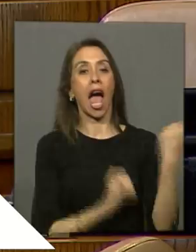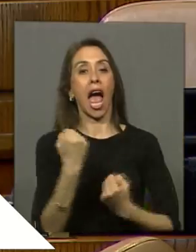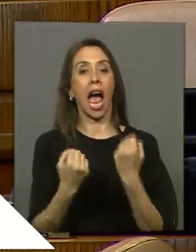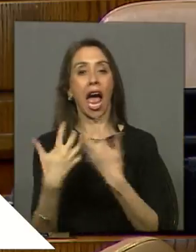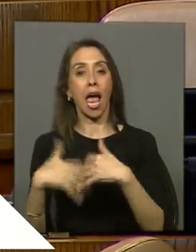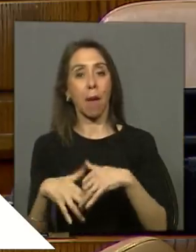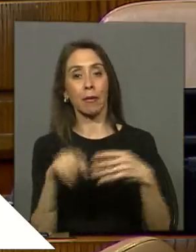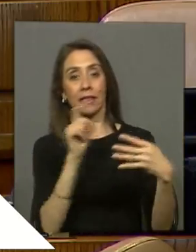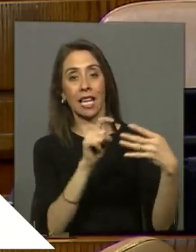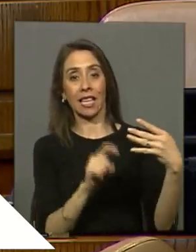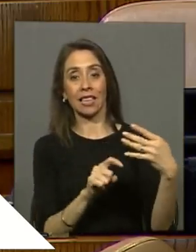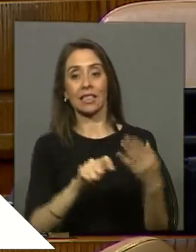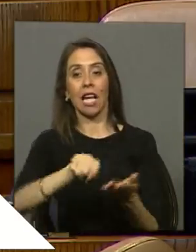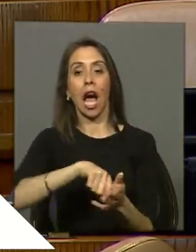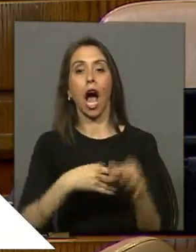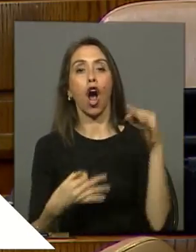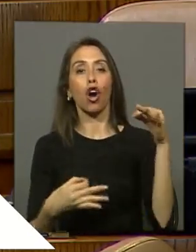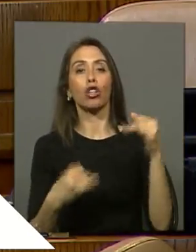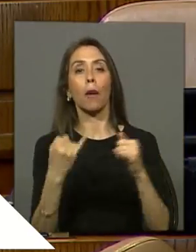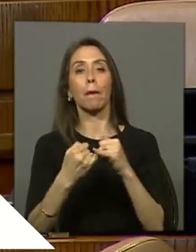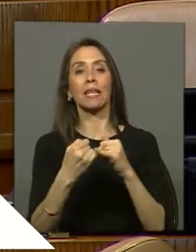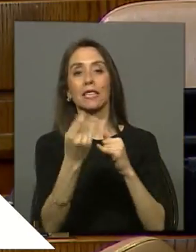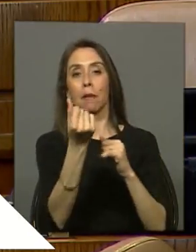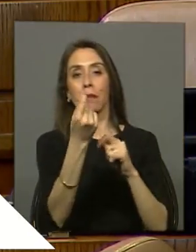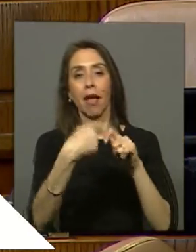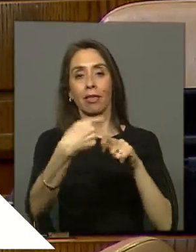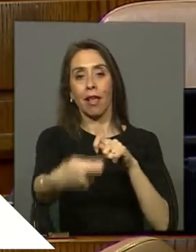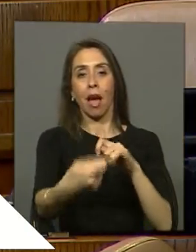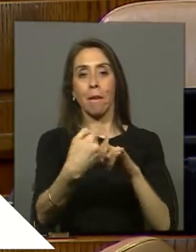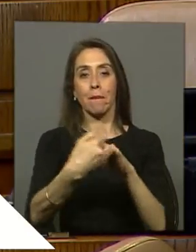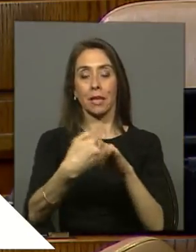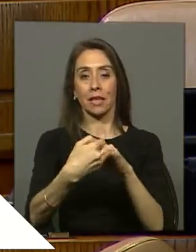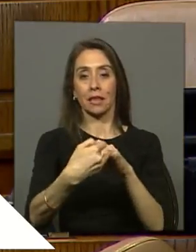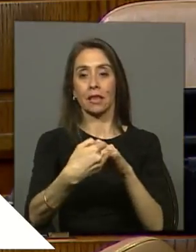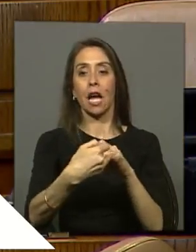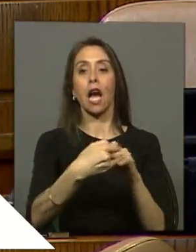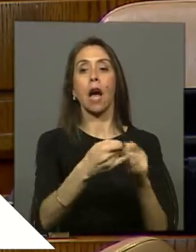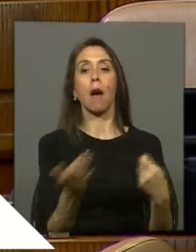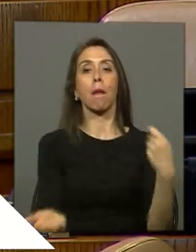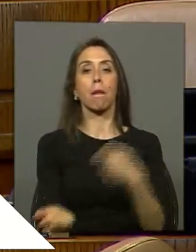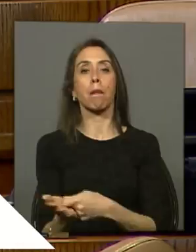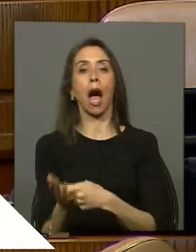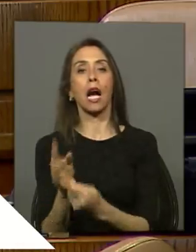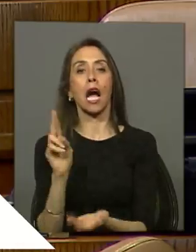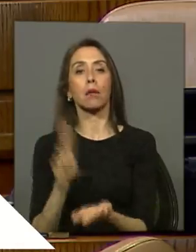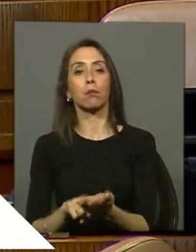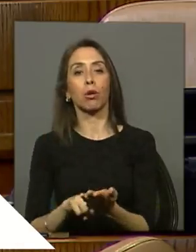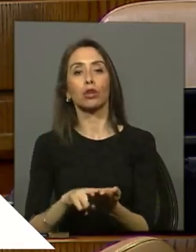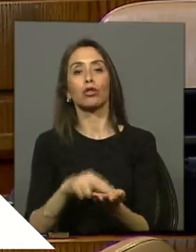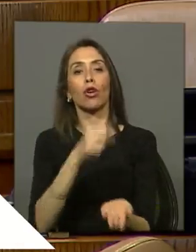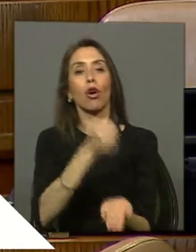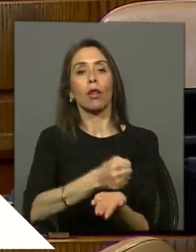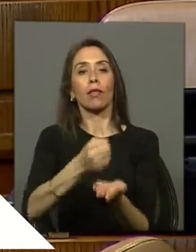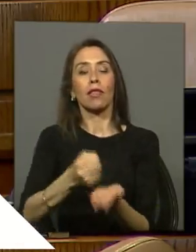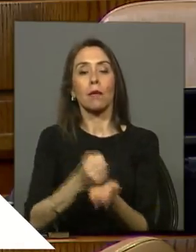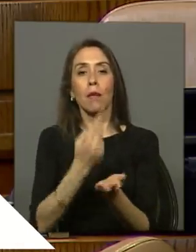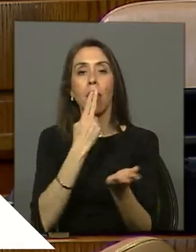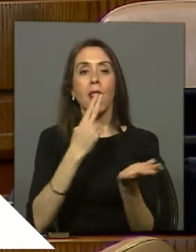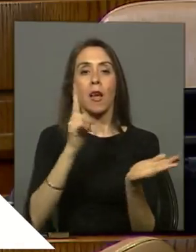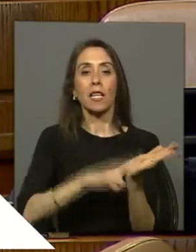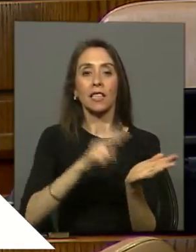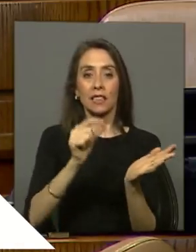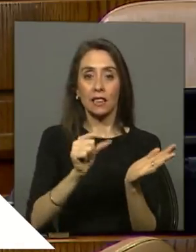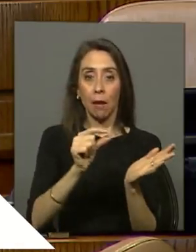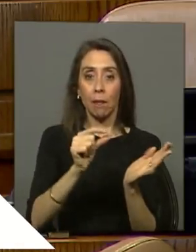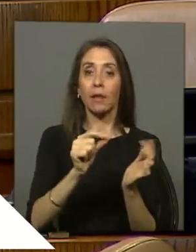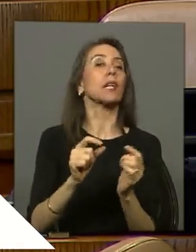utilizaban contratos de mutuos los contratos de mutuos deben pagar impuestos de timbre de estampillas y a pesar de que sabían